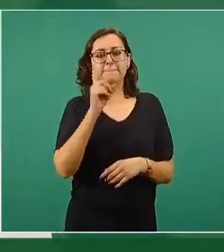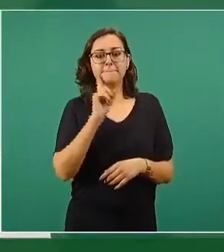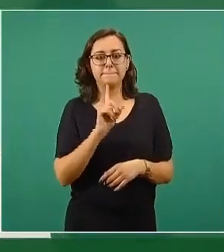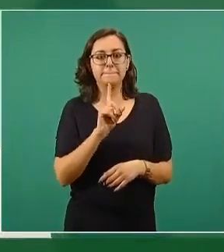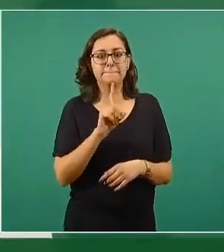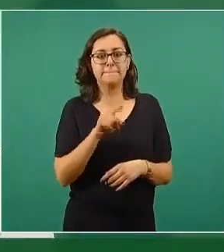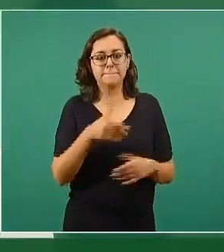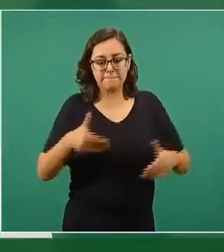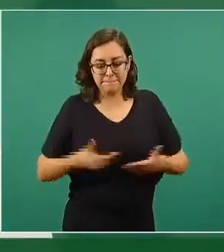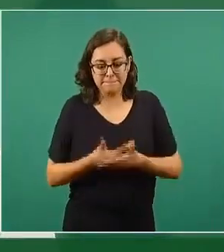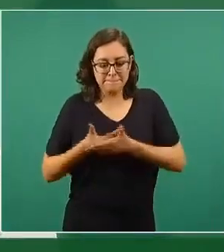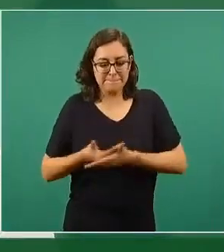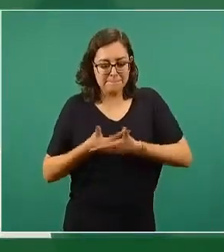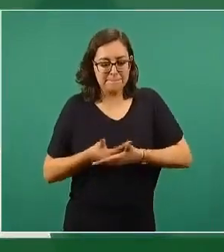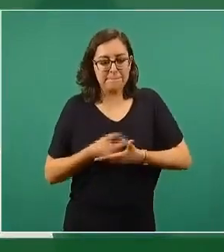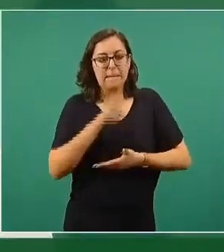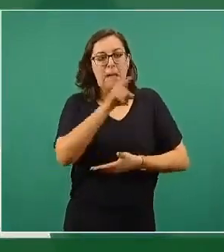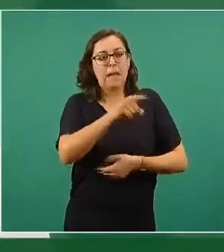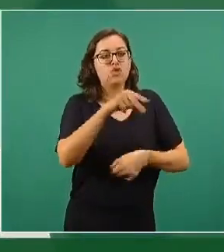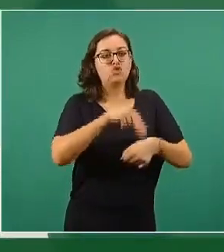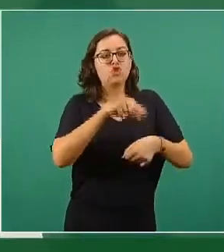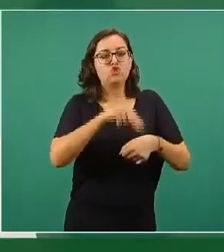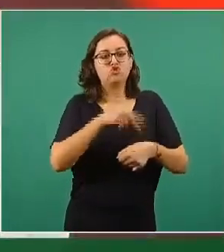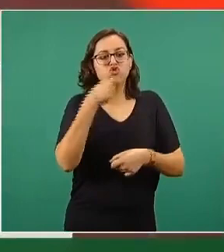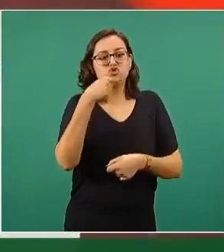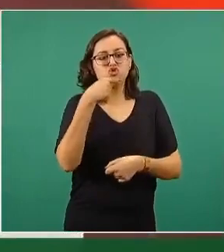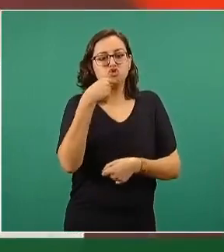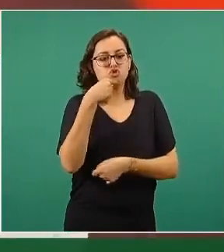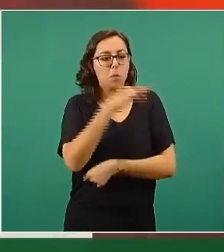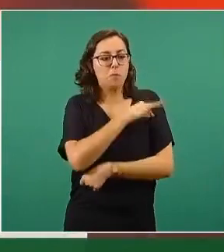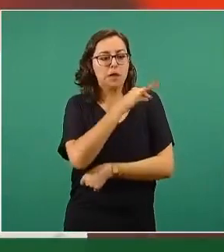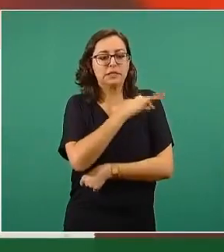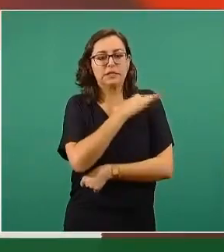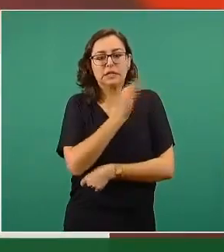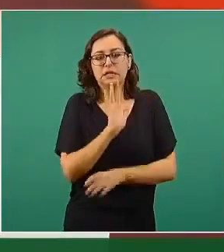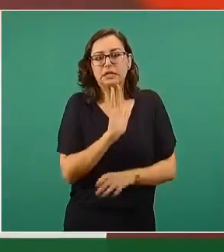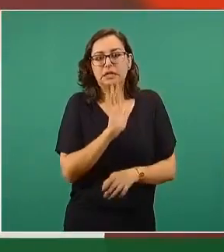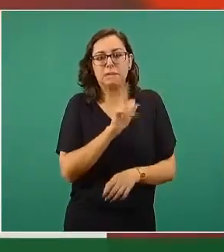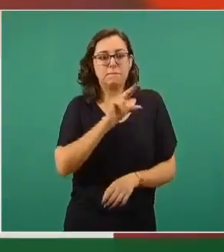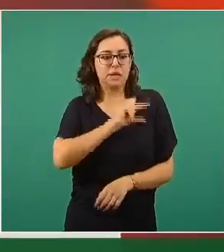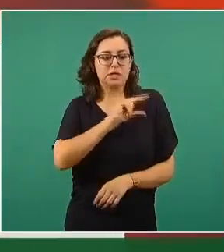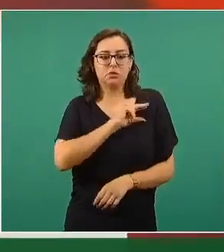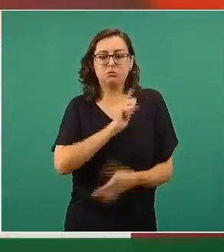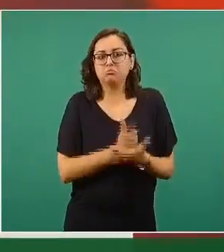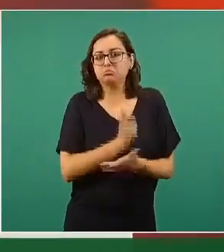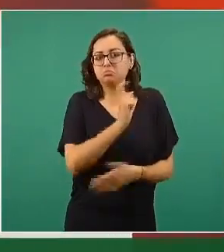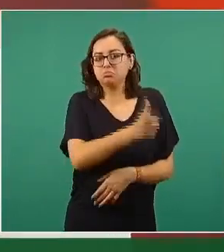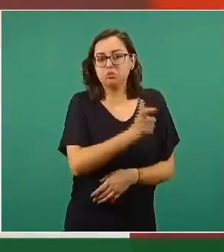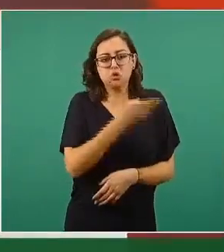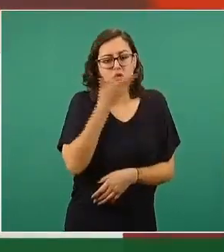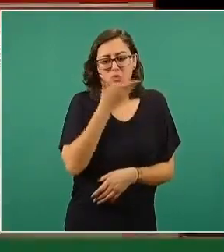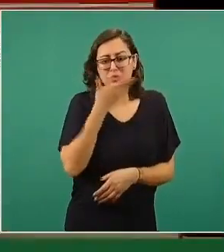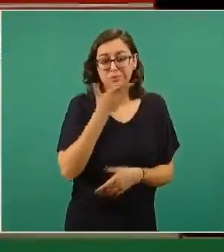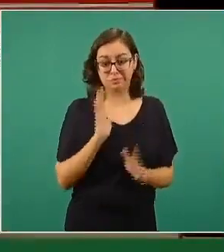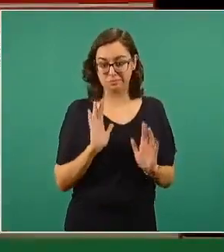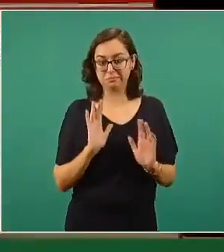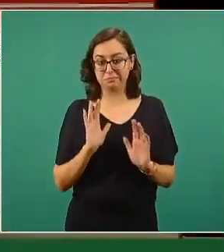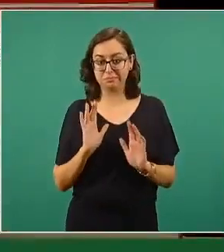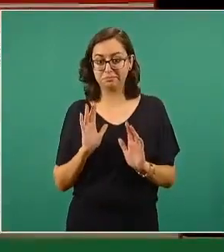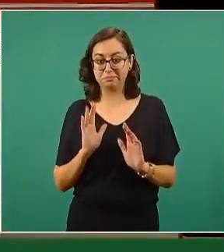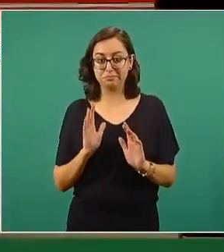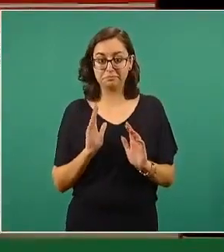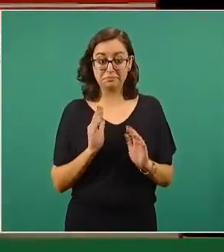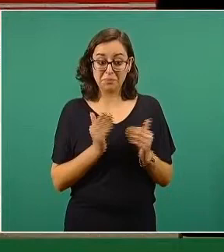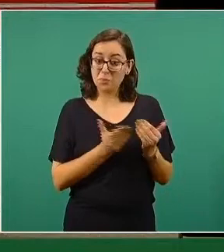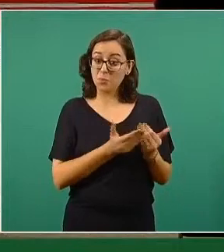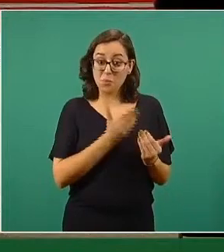pediatra privado y este pediatra le dice, le pongo tal vacuna y me la paga. Así no funciona la